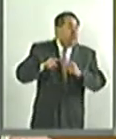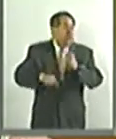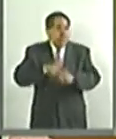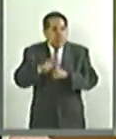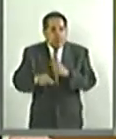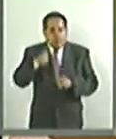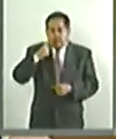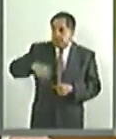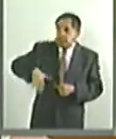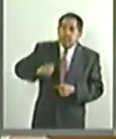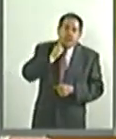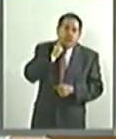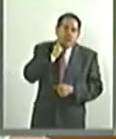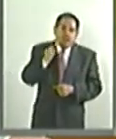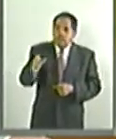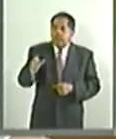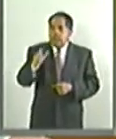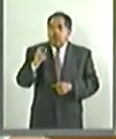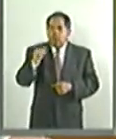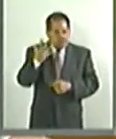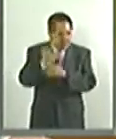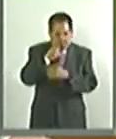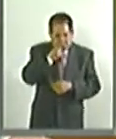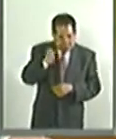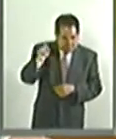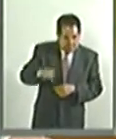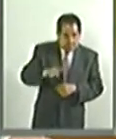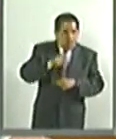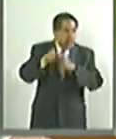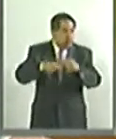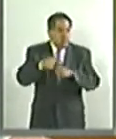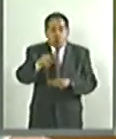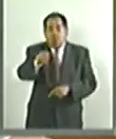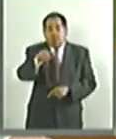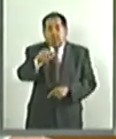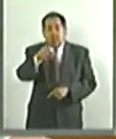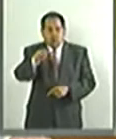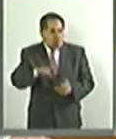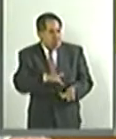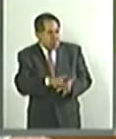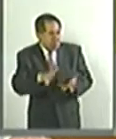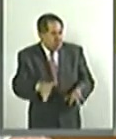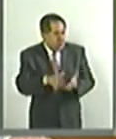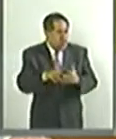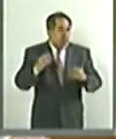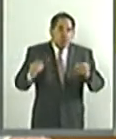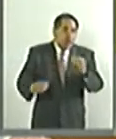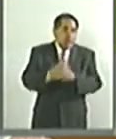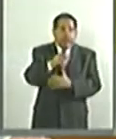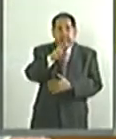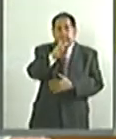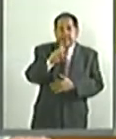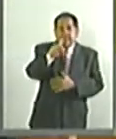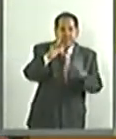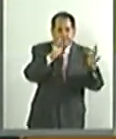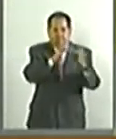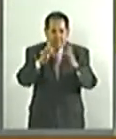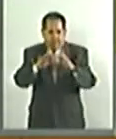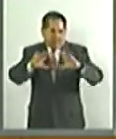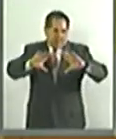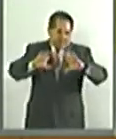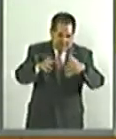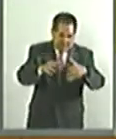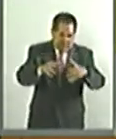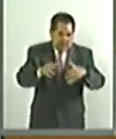la senadora Laura Angélica Hernández, con el apoyo de la UNESCO, se creó la Red Mundial de Geoparques,